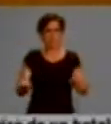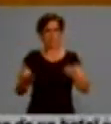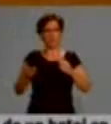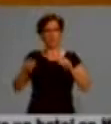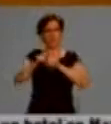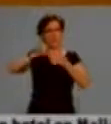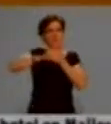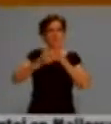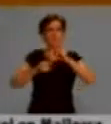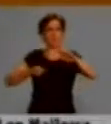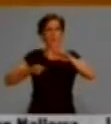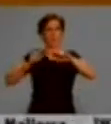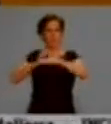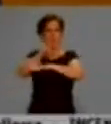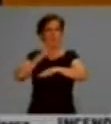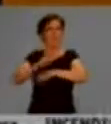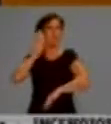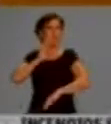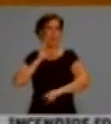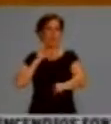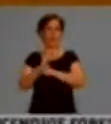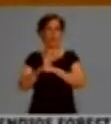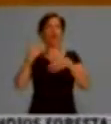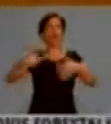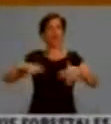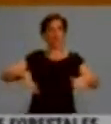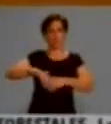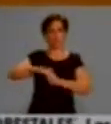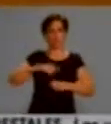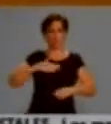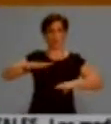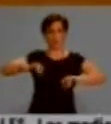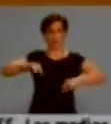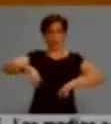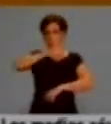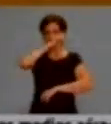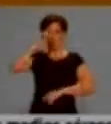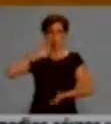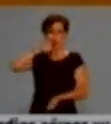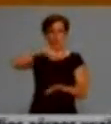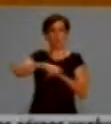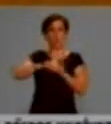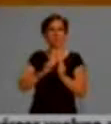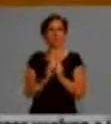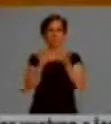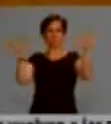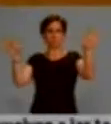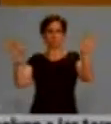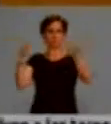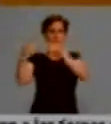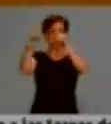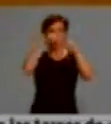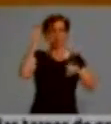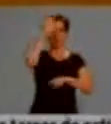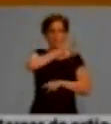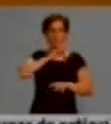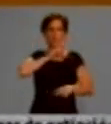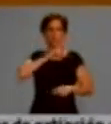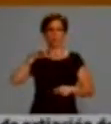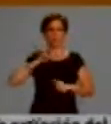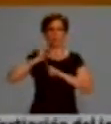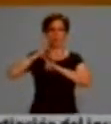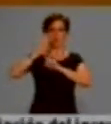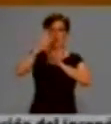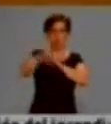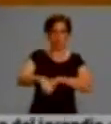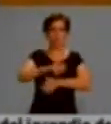ilegal que tenía su origen en la sede de Génova y se ramificaba hacia distintas comunidades autónomas, Castilla y León, Galicia, Andalucía, Baleares,